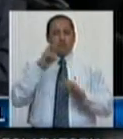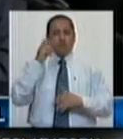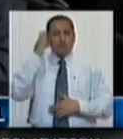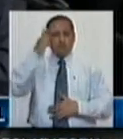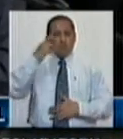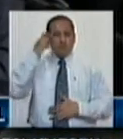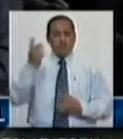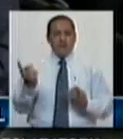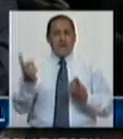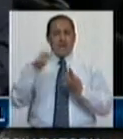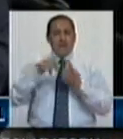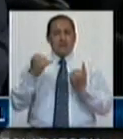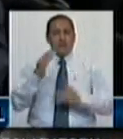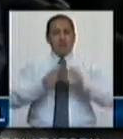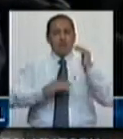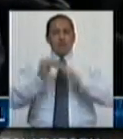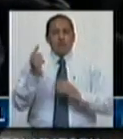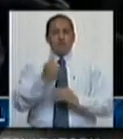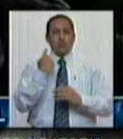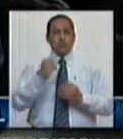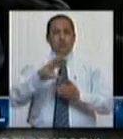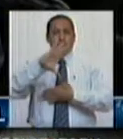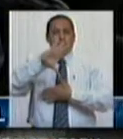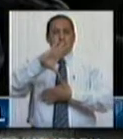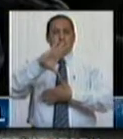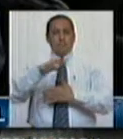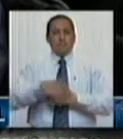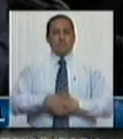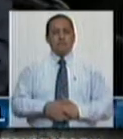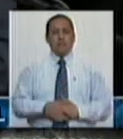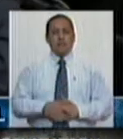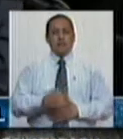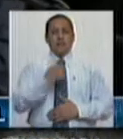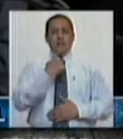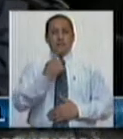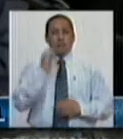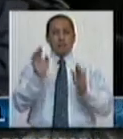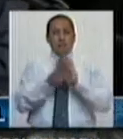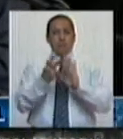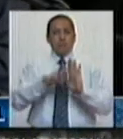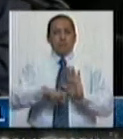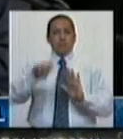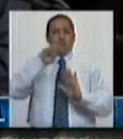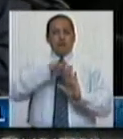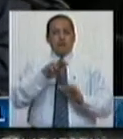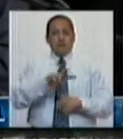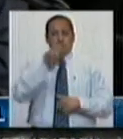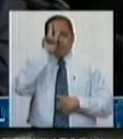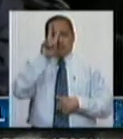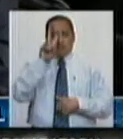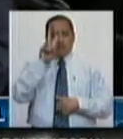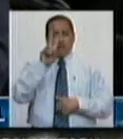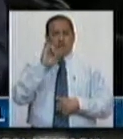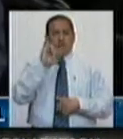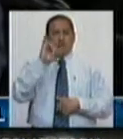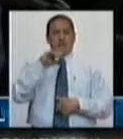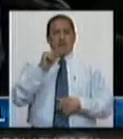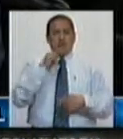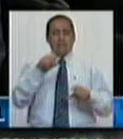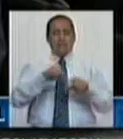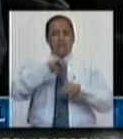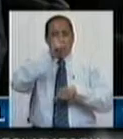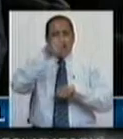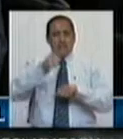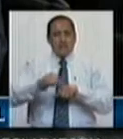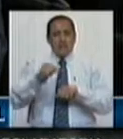hasta la fecha se ha construido en Sudamérica, que es el proyecto Inca, Andinoamérica. Y